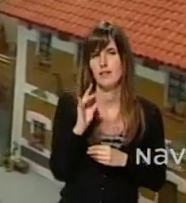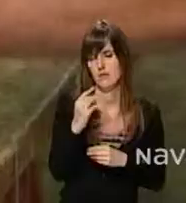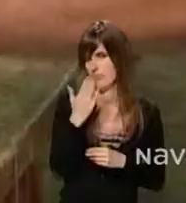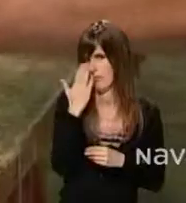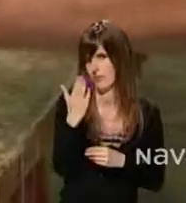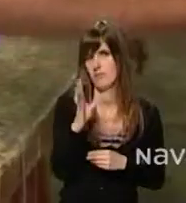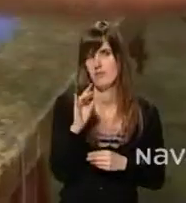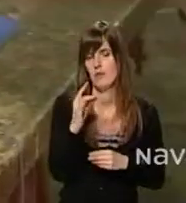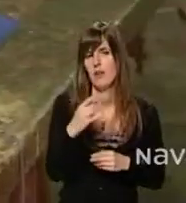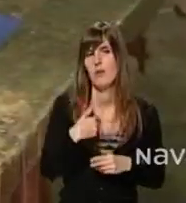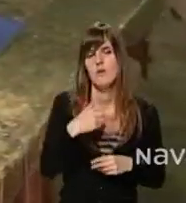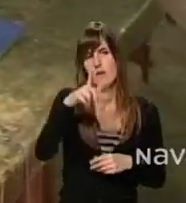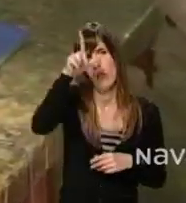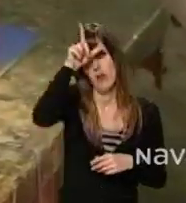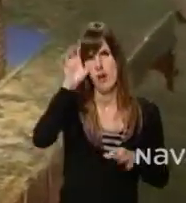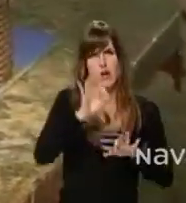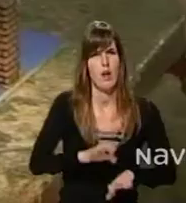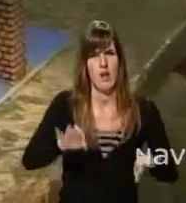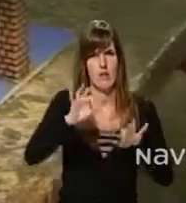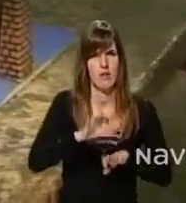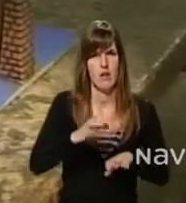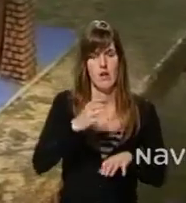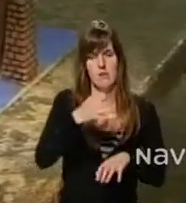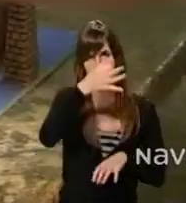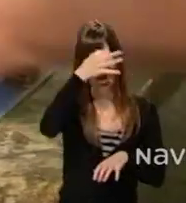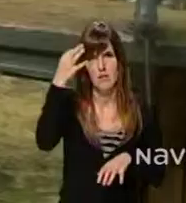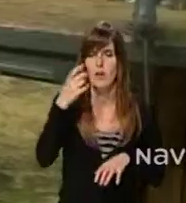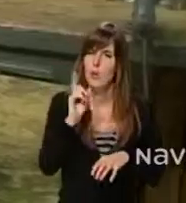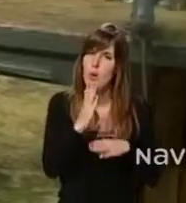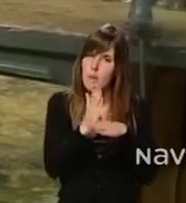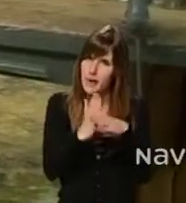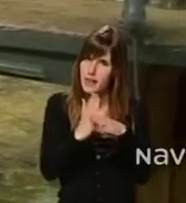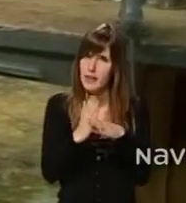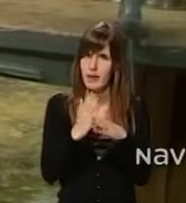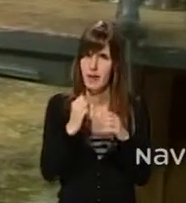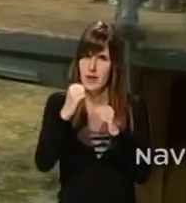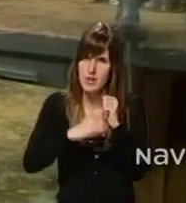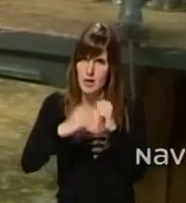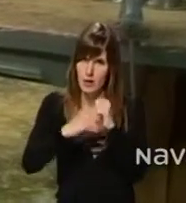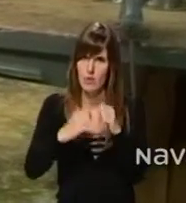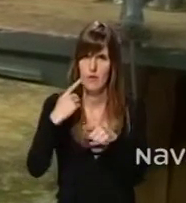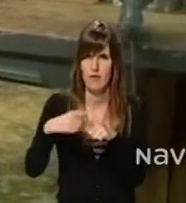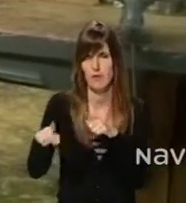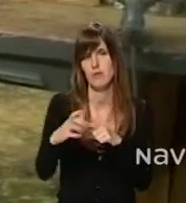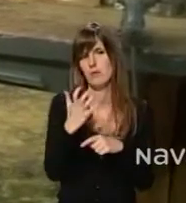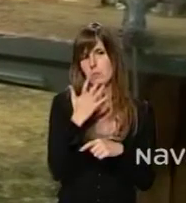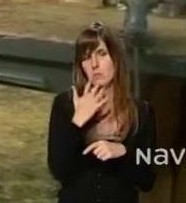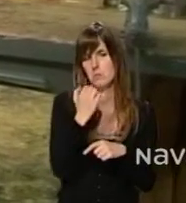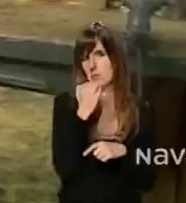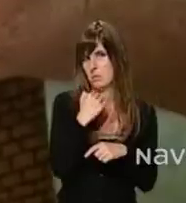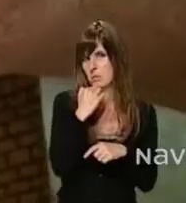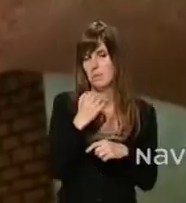verdad, porque hay gente pues que la madera no la trabaja igual que el hierro, y el hierro pues igual que